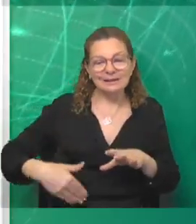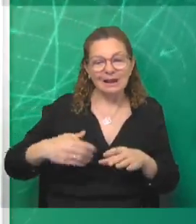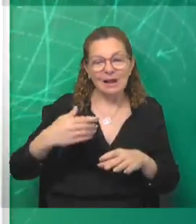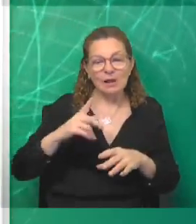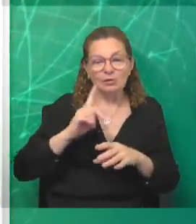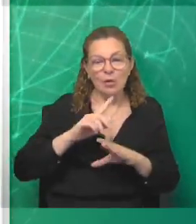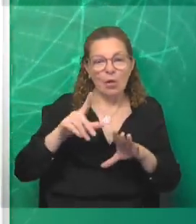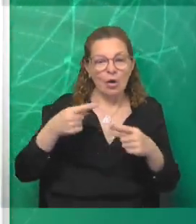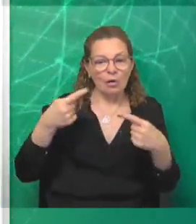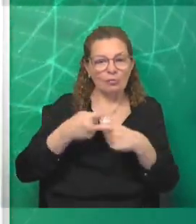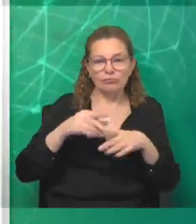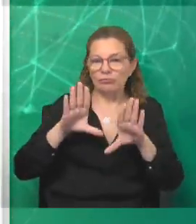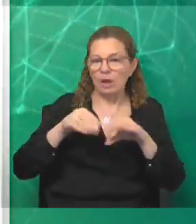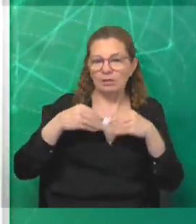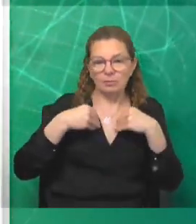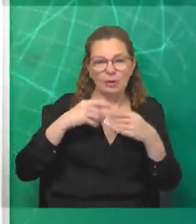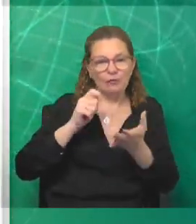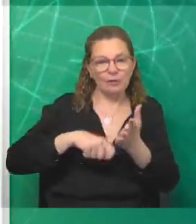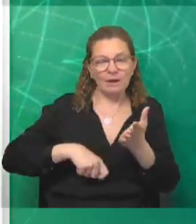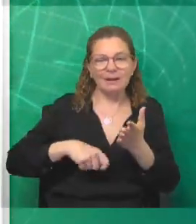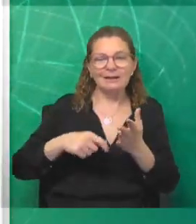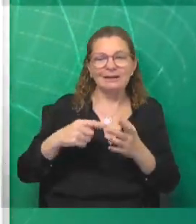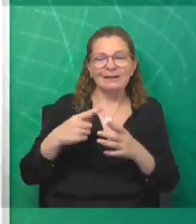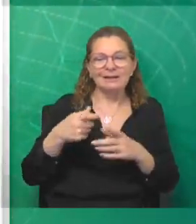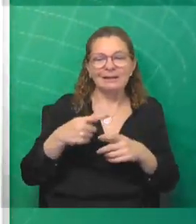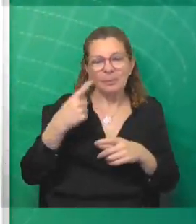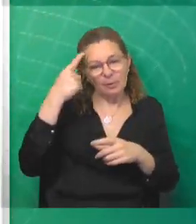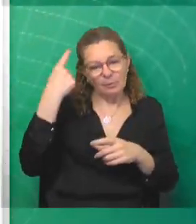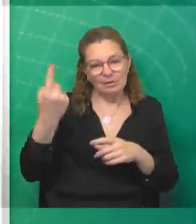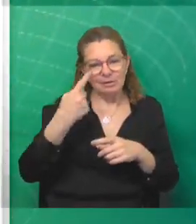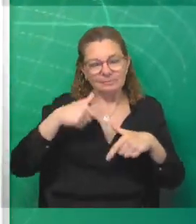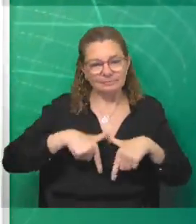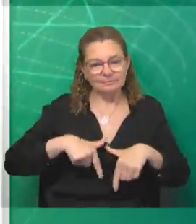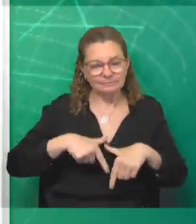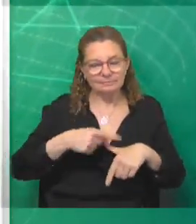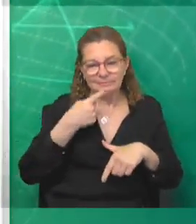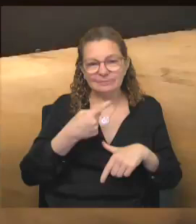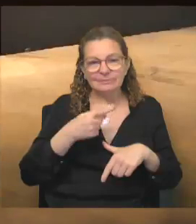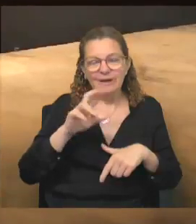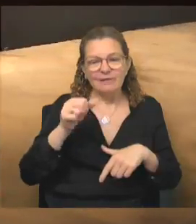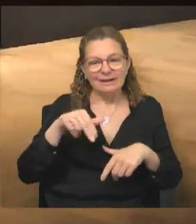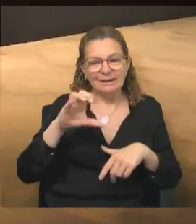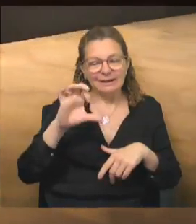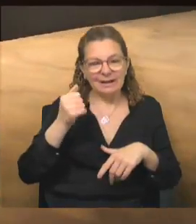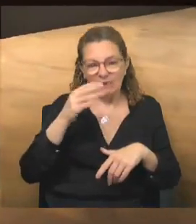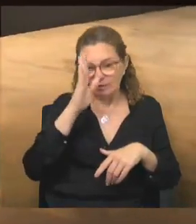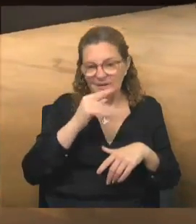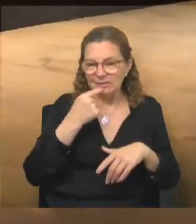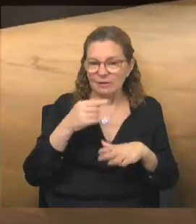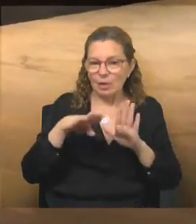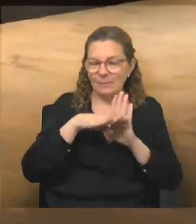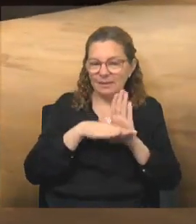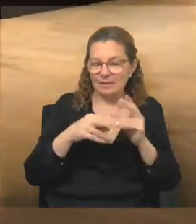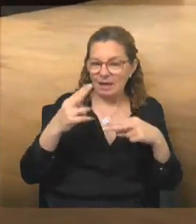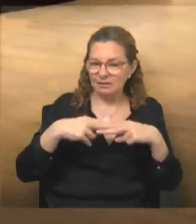a la propuesta la representante de temas de género del Ministerio de exteriores brasileño Vanessa dolche de faría cuestionó la medida en las redes